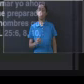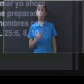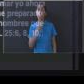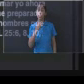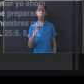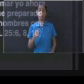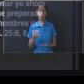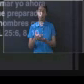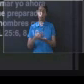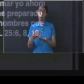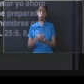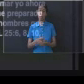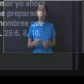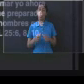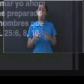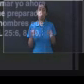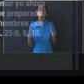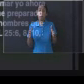suelta nada.